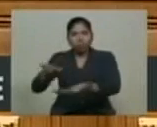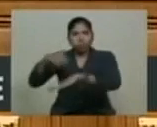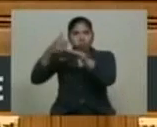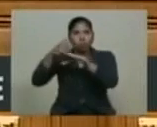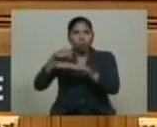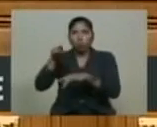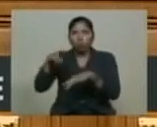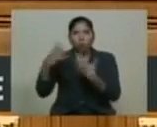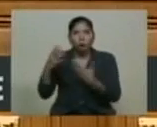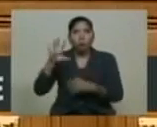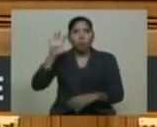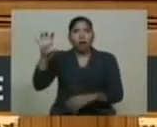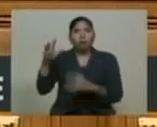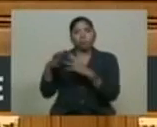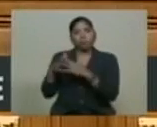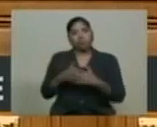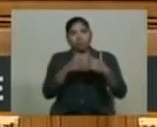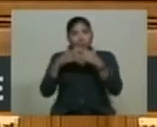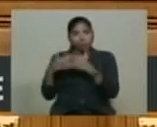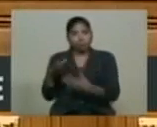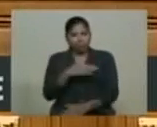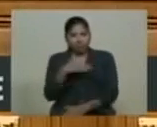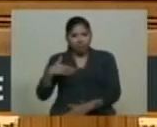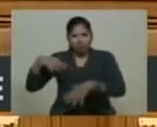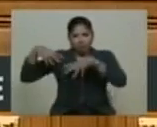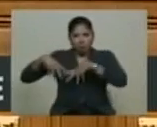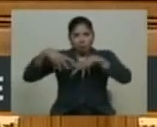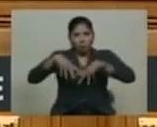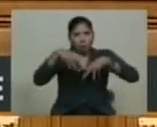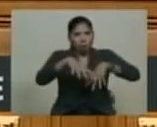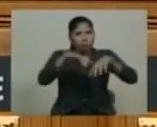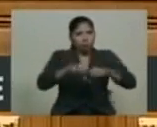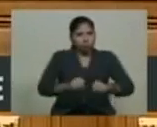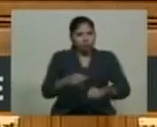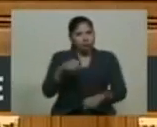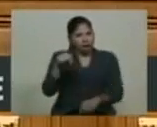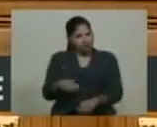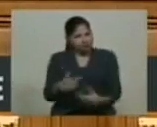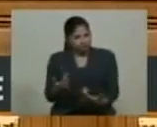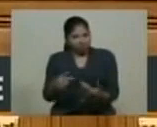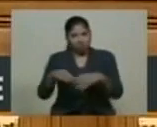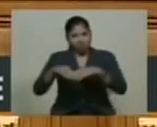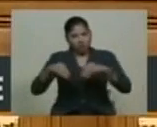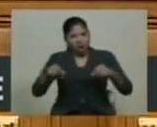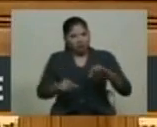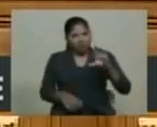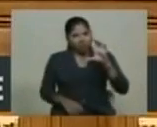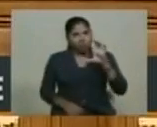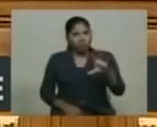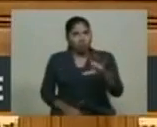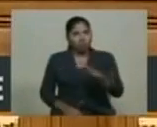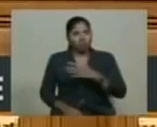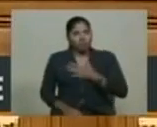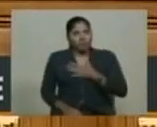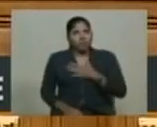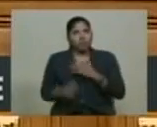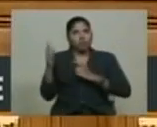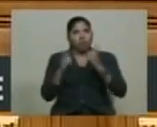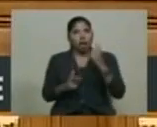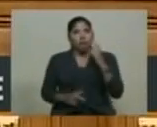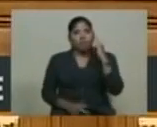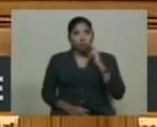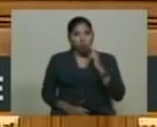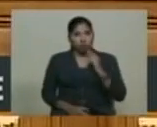República Bolivariana de Venezuela, esta tierra de gracia, patria de Bolívar y Chávez.